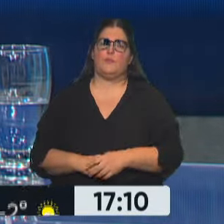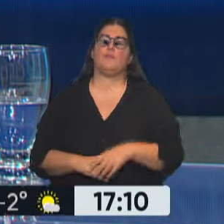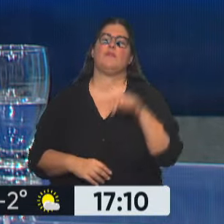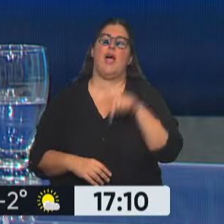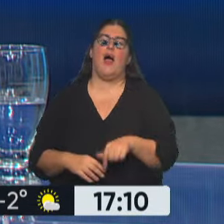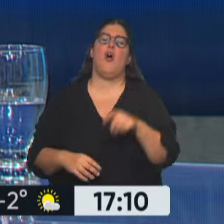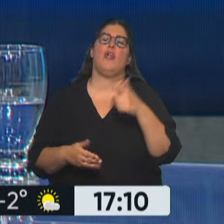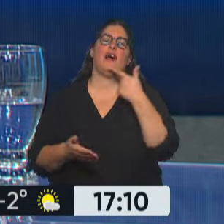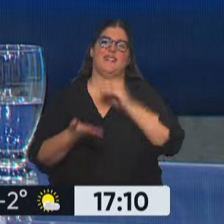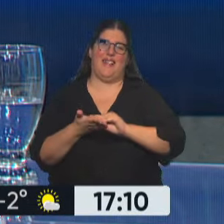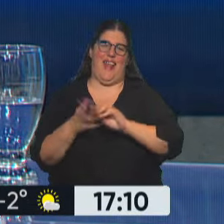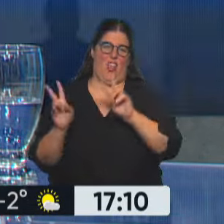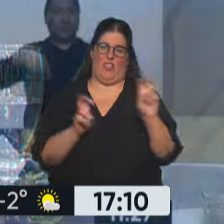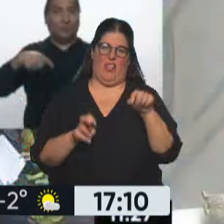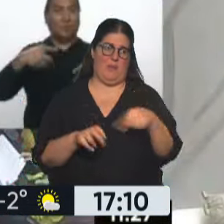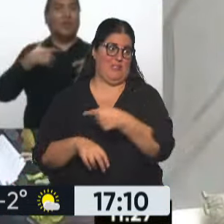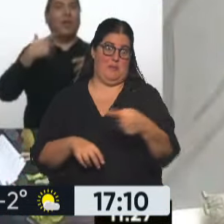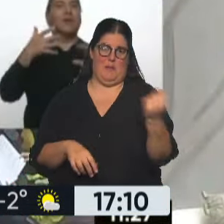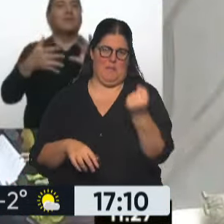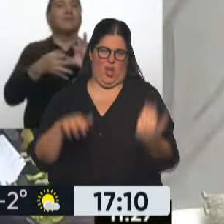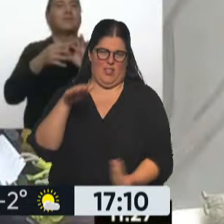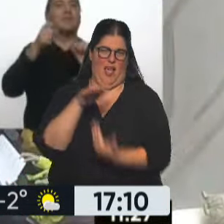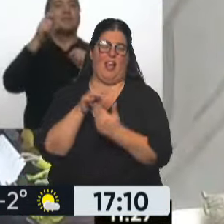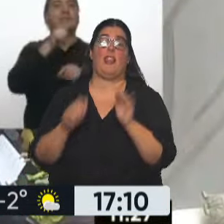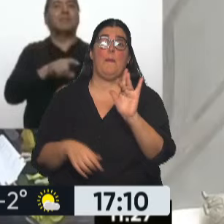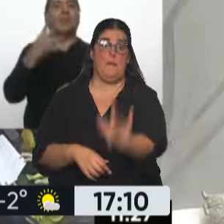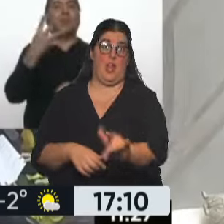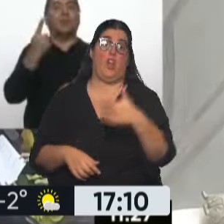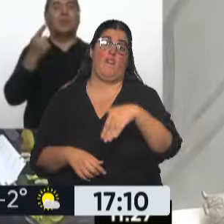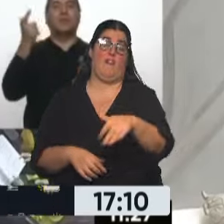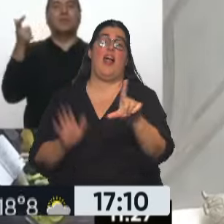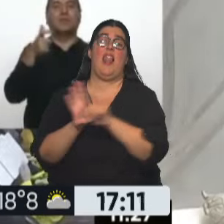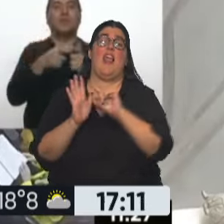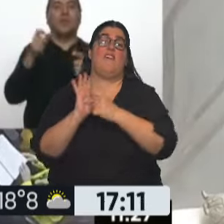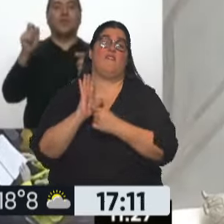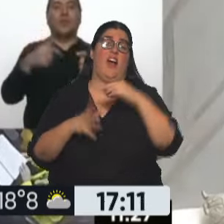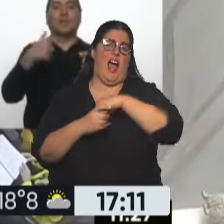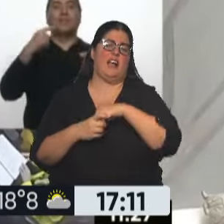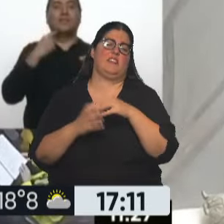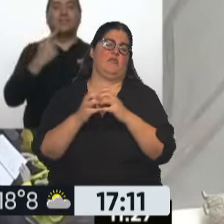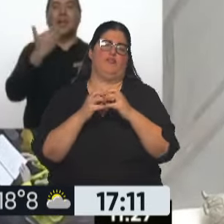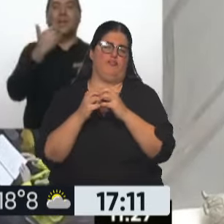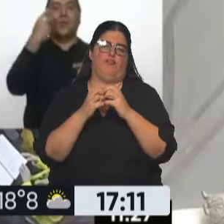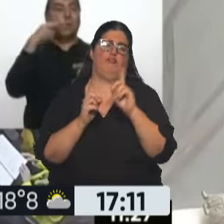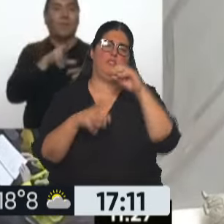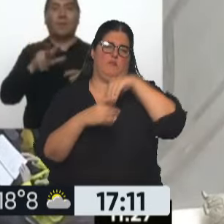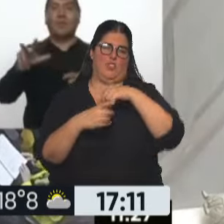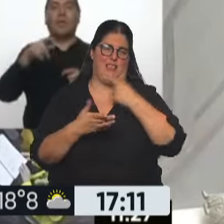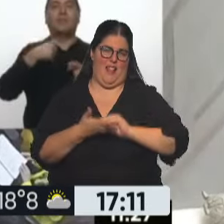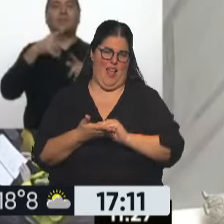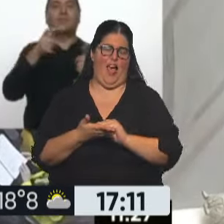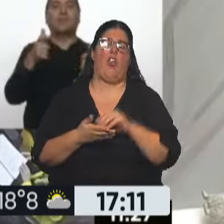Vamos ahora al Senado, lo decíamos, semana clave. El miércoles se debate la ley bases en el recinto, reuniones